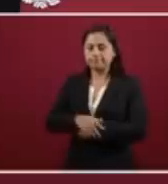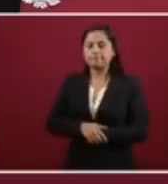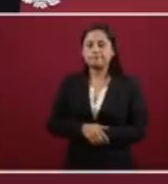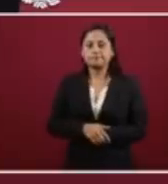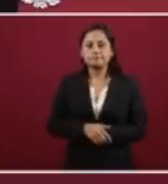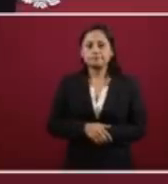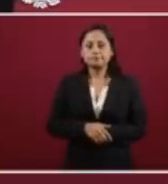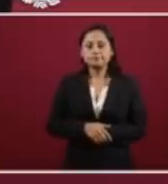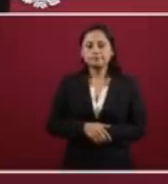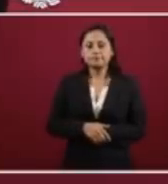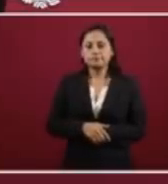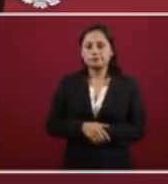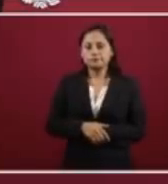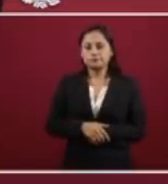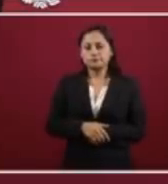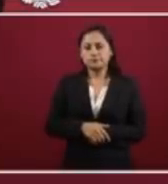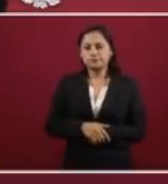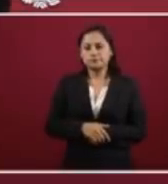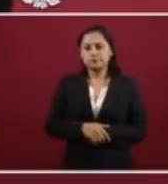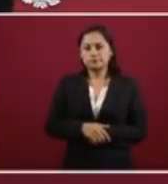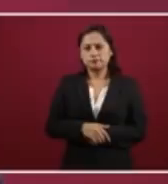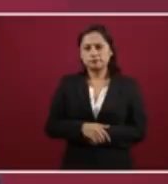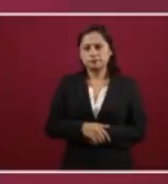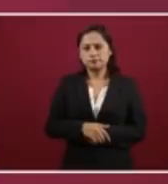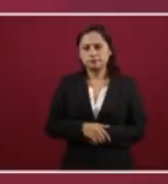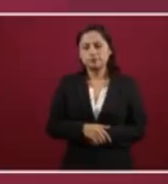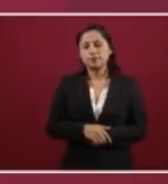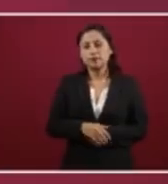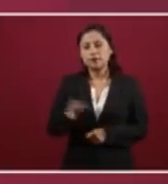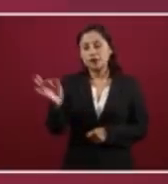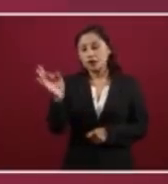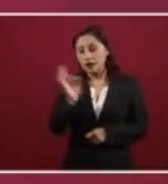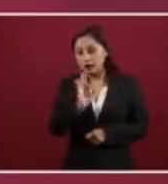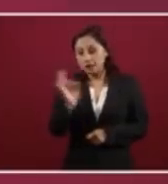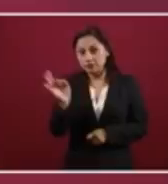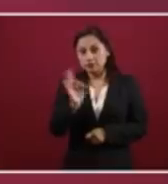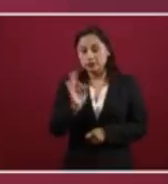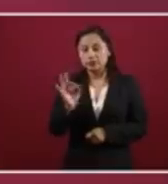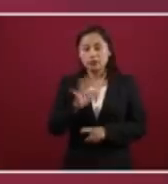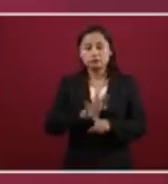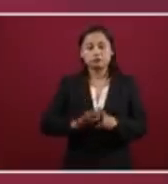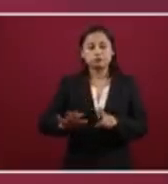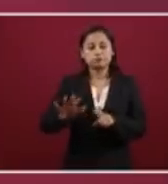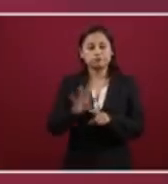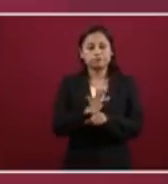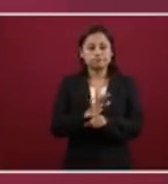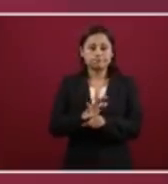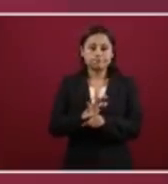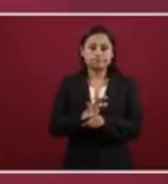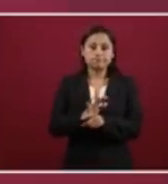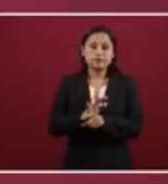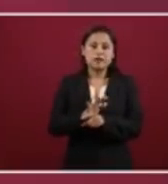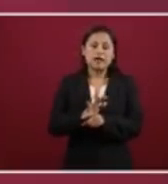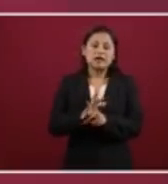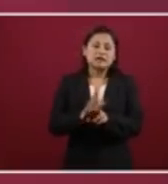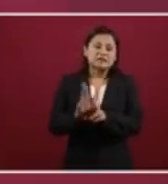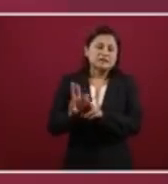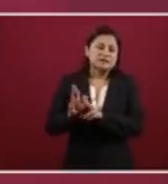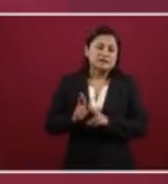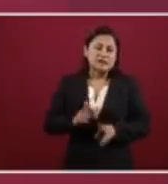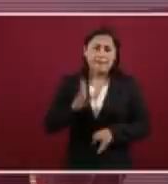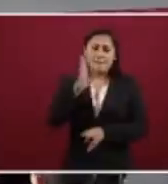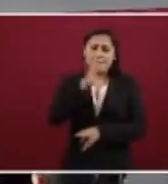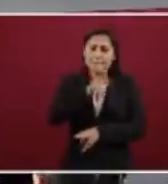de si la magnitud del desastre se debe a la corrupción, yo creo